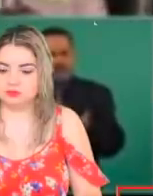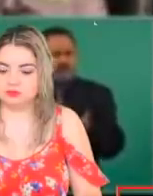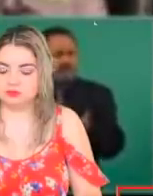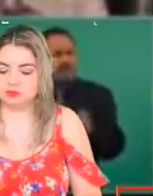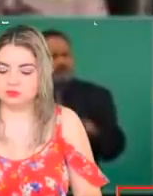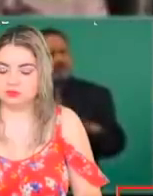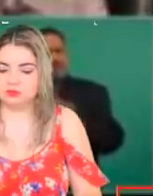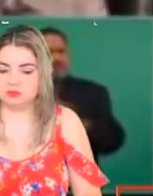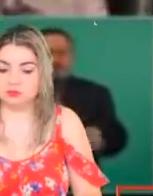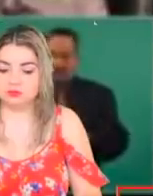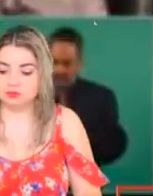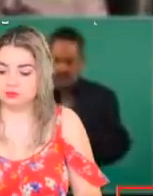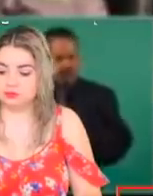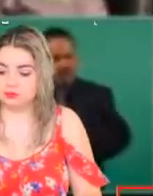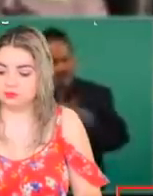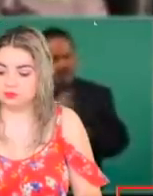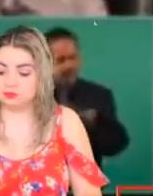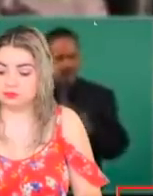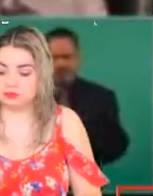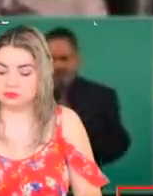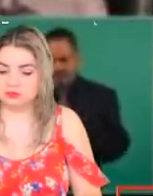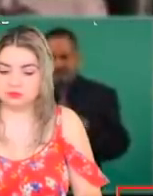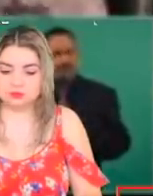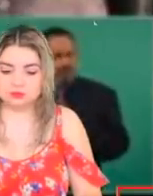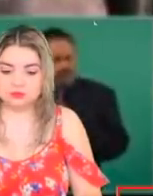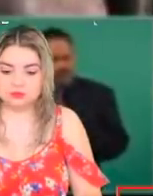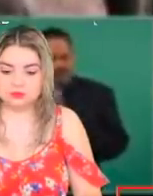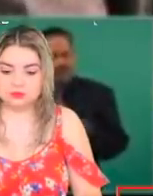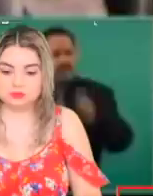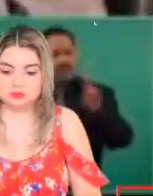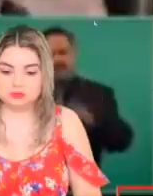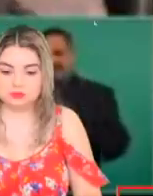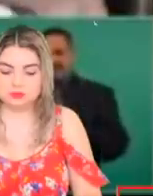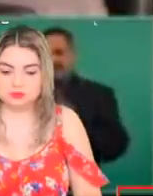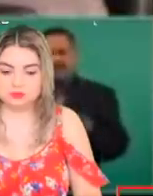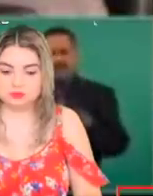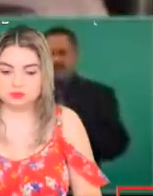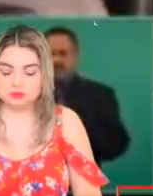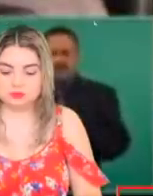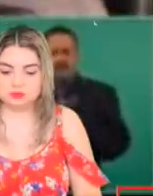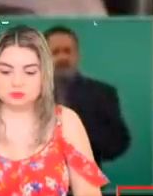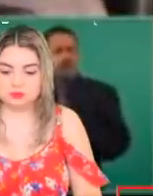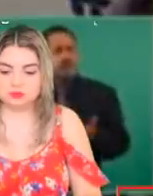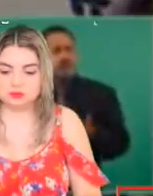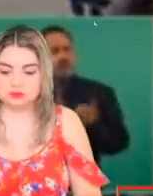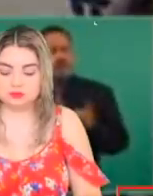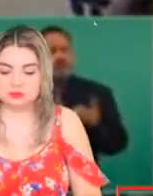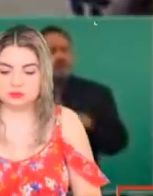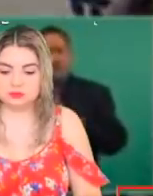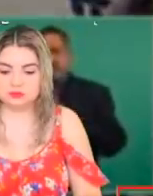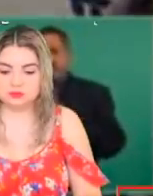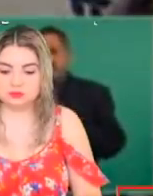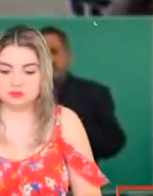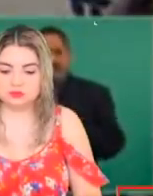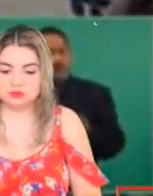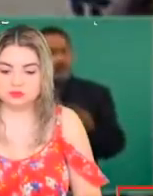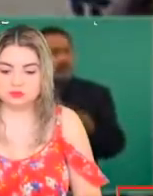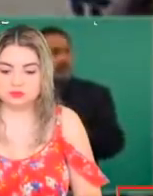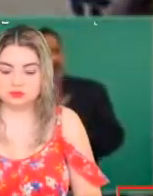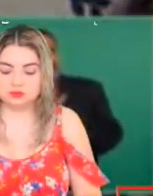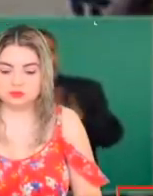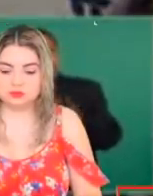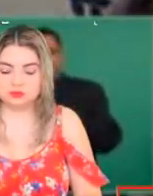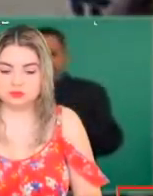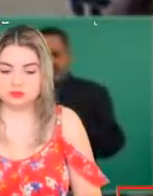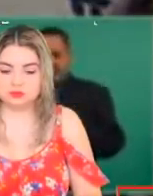e impunidad que se vive en Baja California, que se vive en Ensenada. En el tema de la salud, falleció hace poco una joven porque no le pudo presentar al Seguro